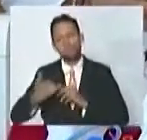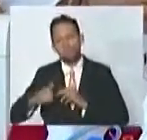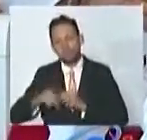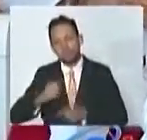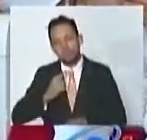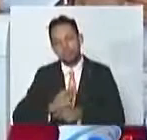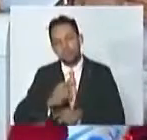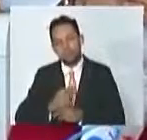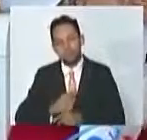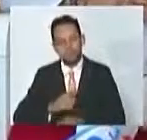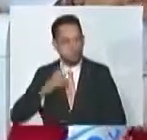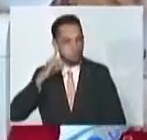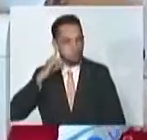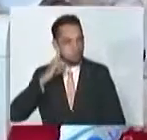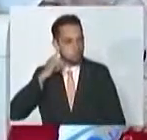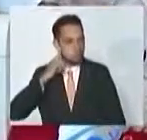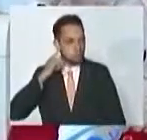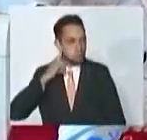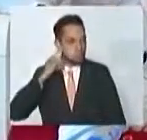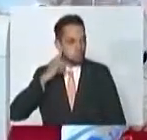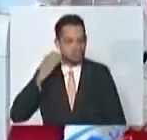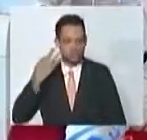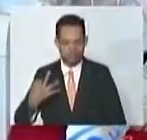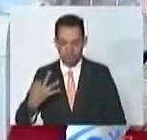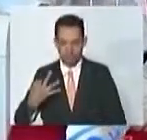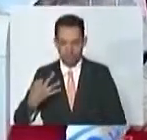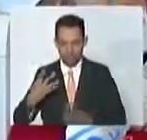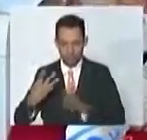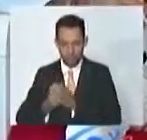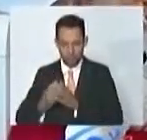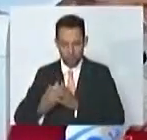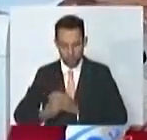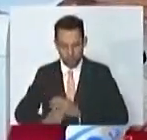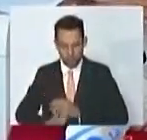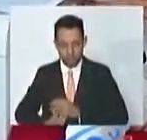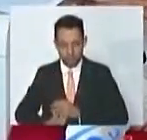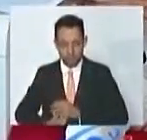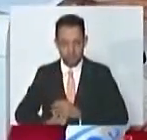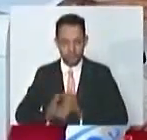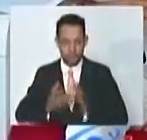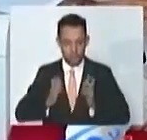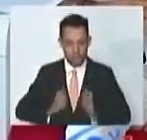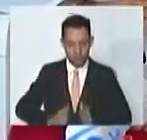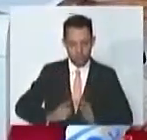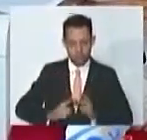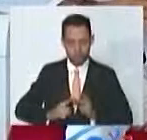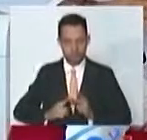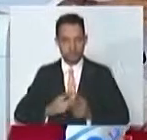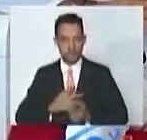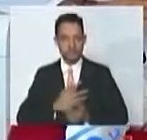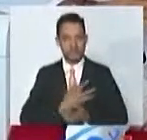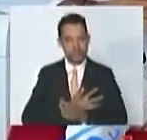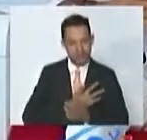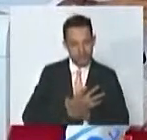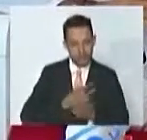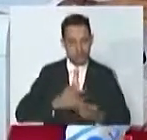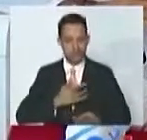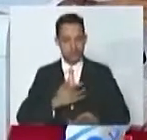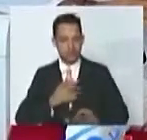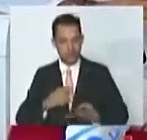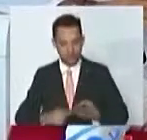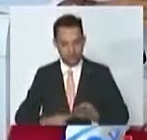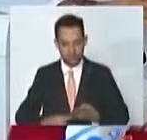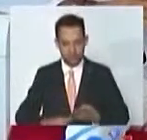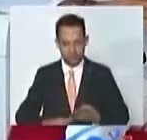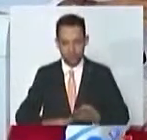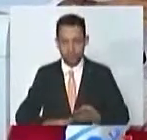la fonoaudiología tiene tres esferas principales, que son la física, la biológica y la emocional. No debemos dudar